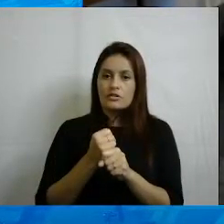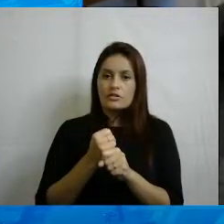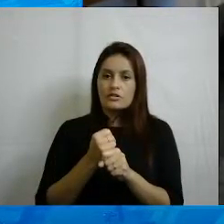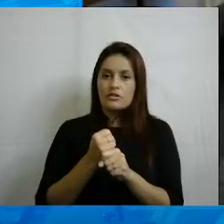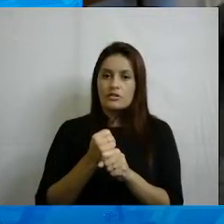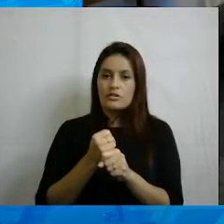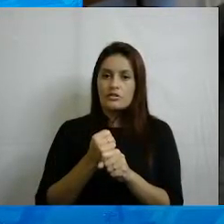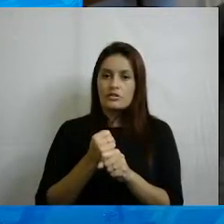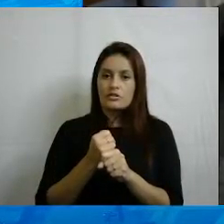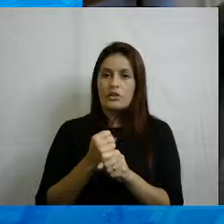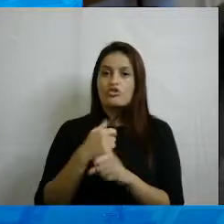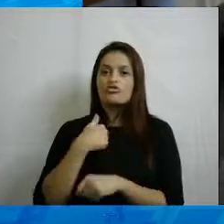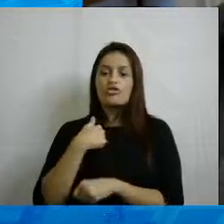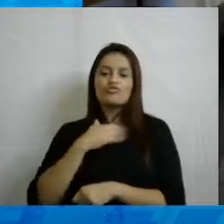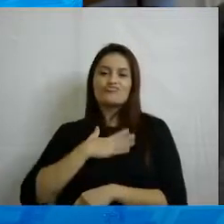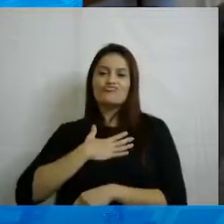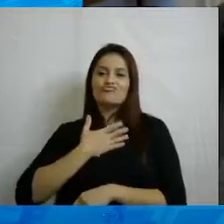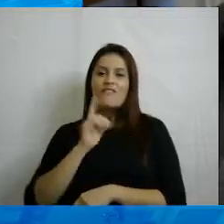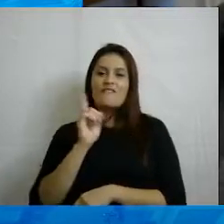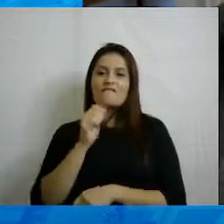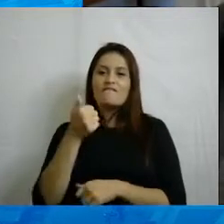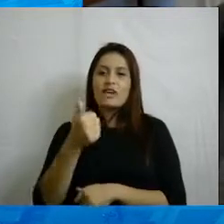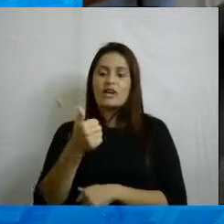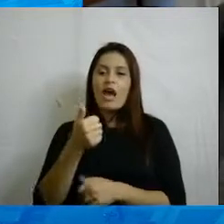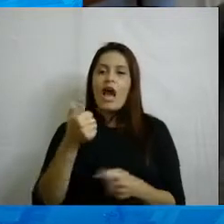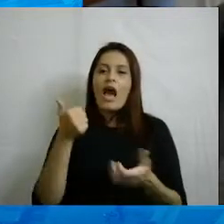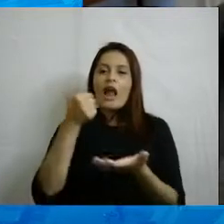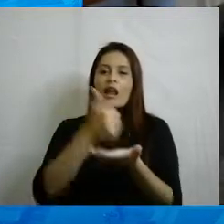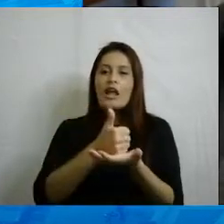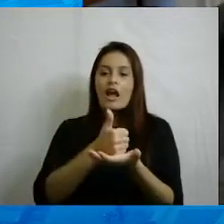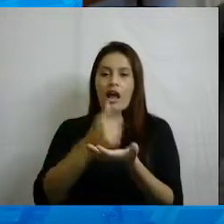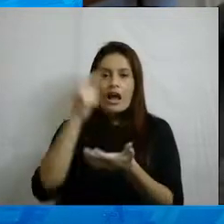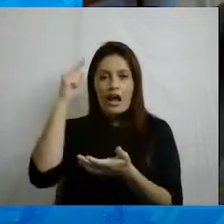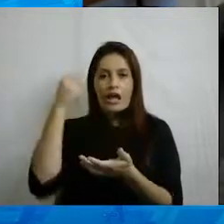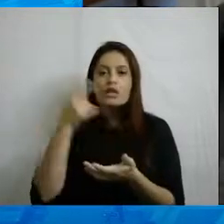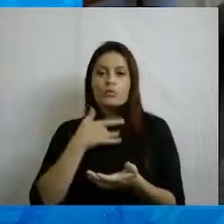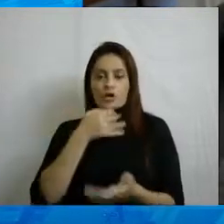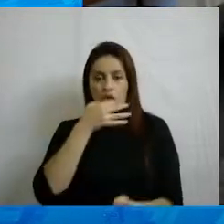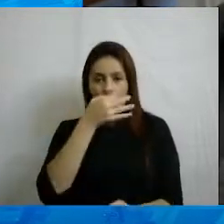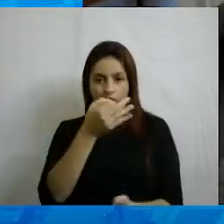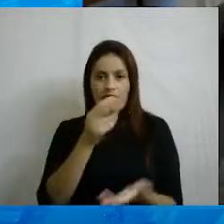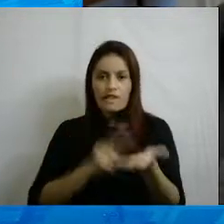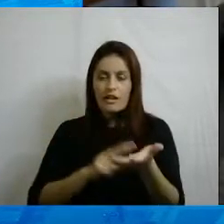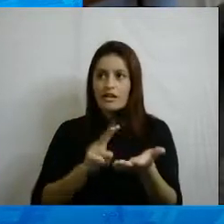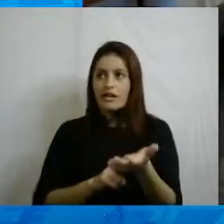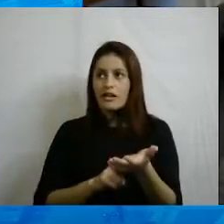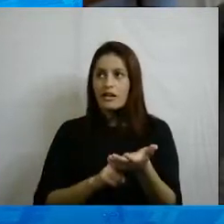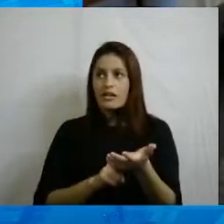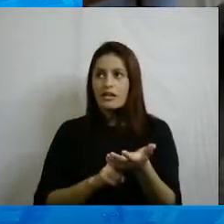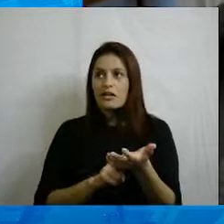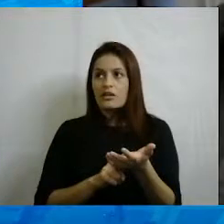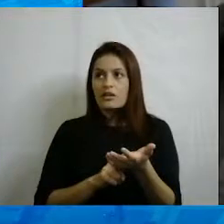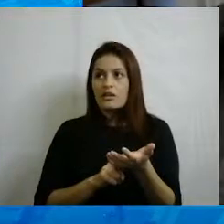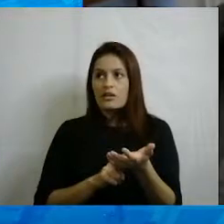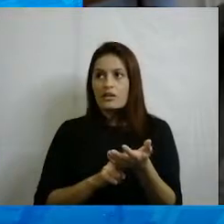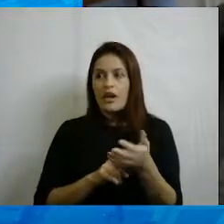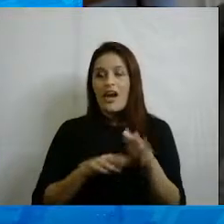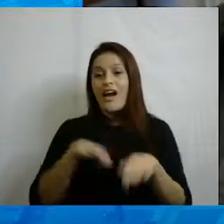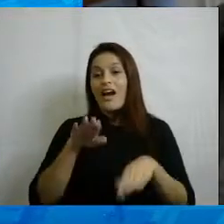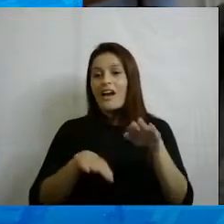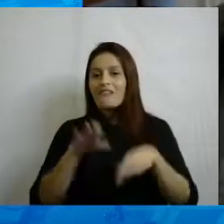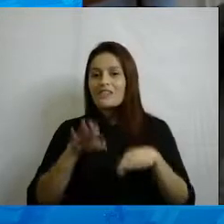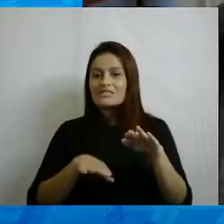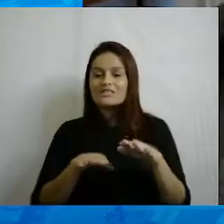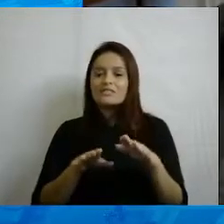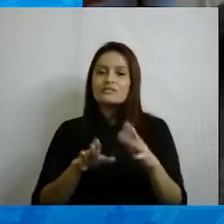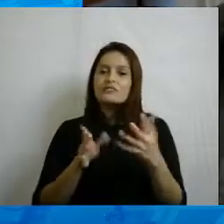tenía feeling con el alcalde. ¿Por qué? Porque siempre he sido confrontacional y digo las cosas como son y quizás no puedo tener el